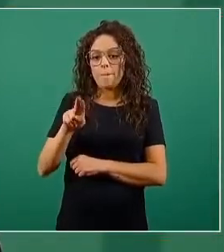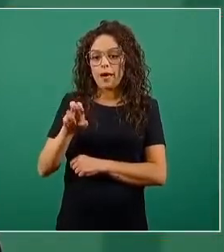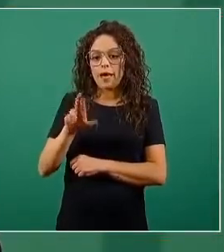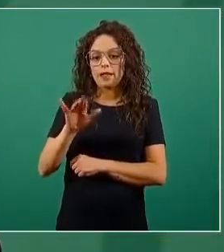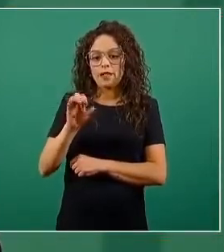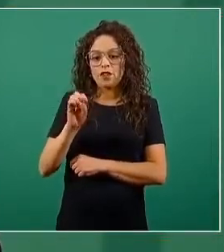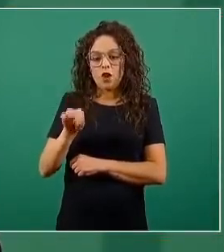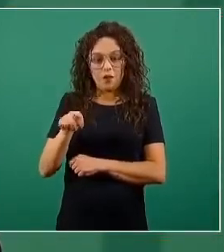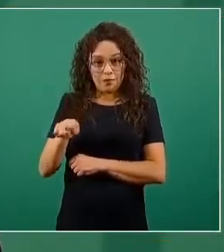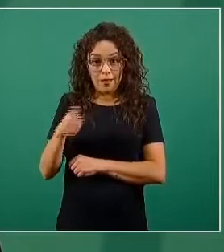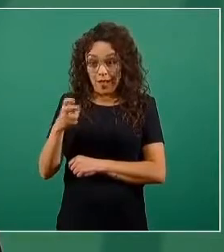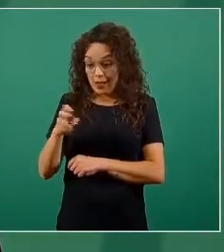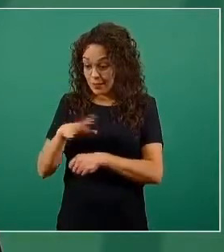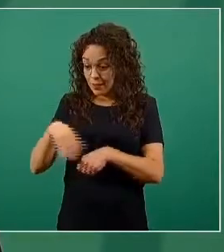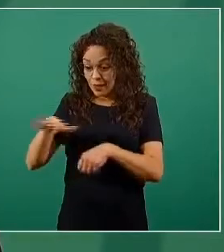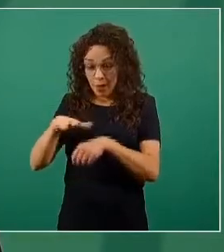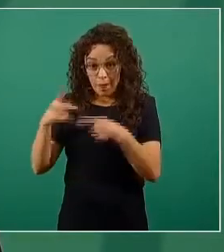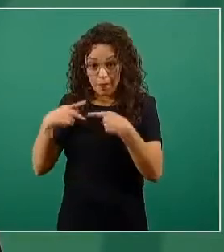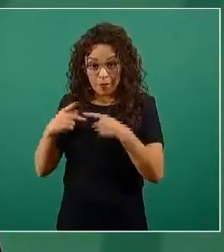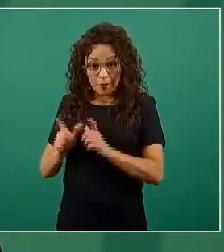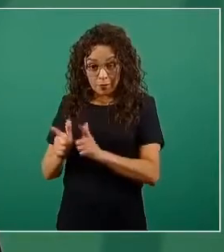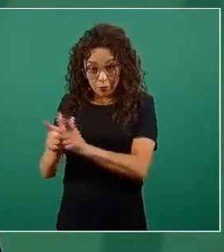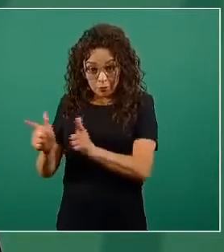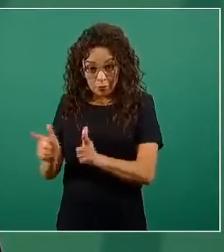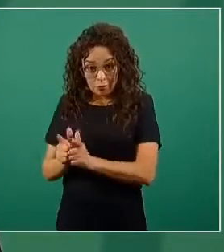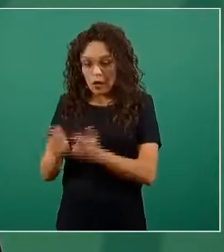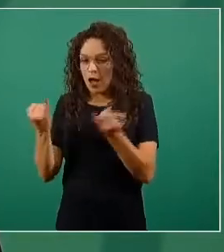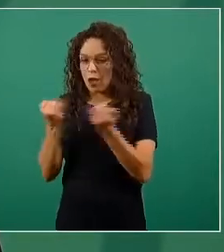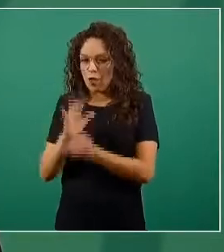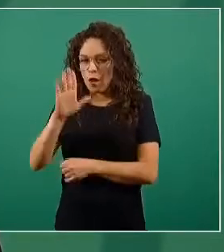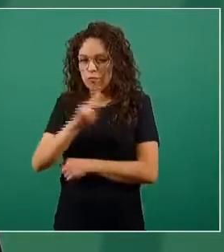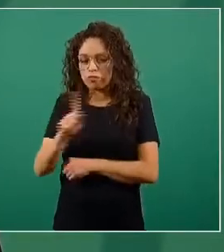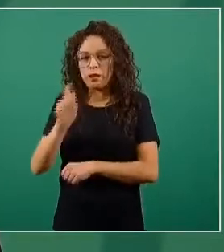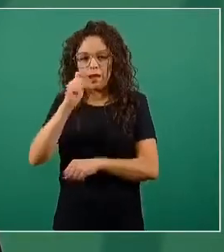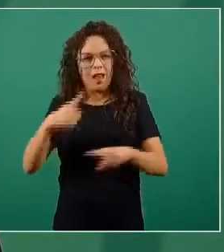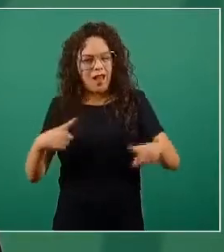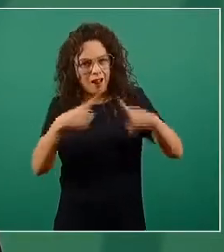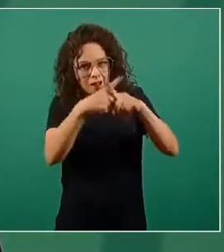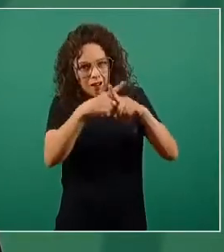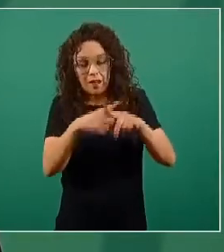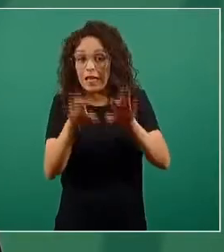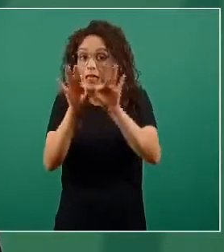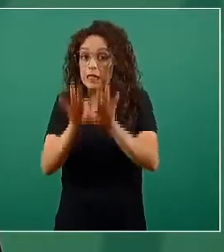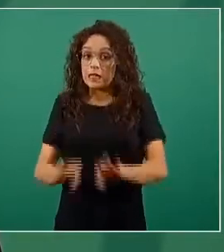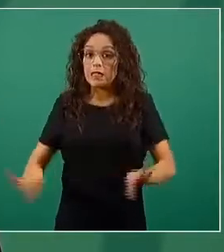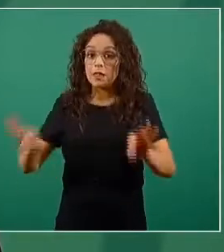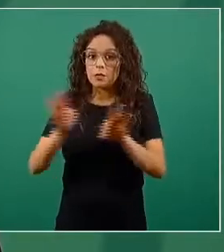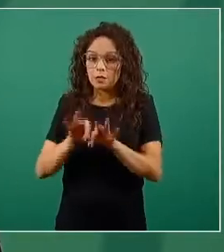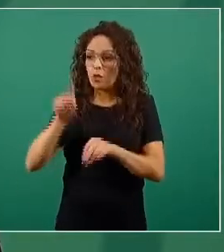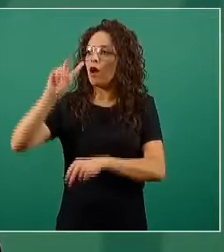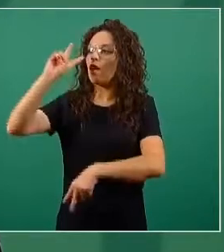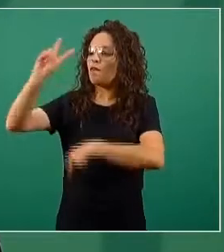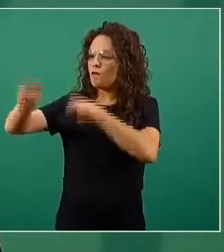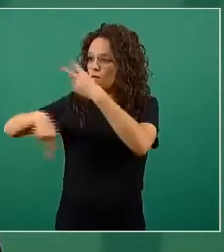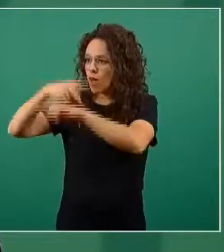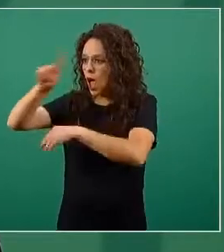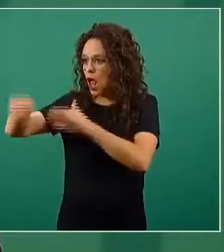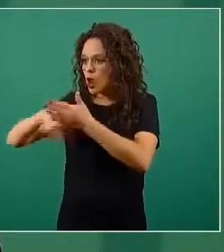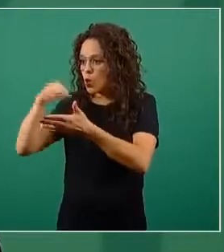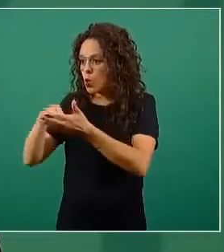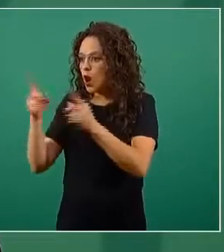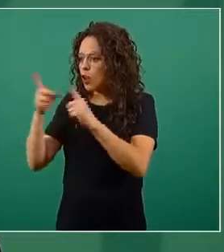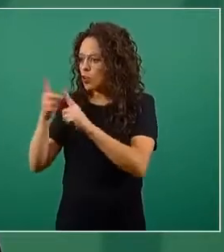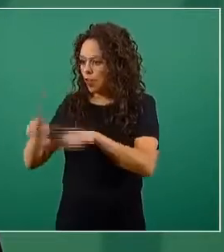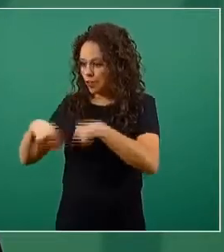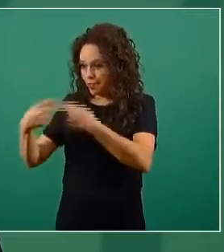específica, al igual como lo comentábamos con las alergias, es muy importante que vayan al módulo donde se